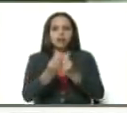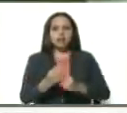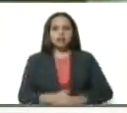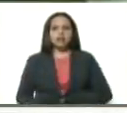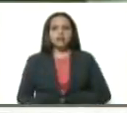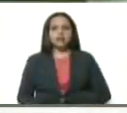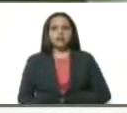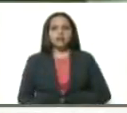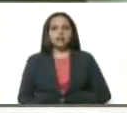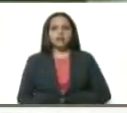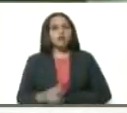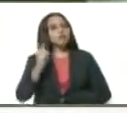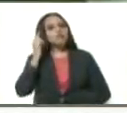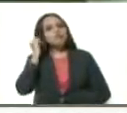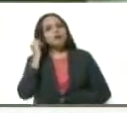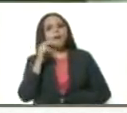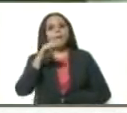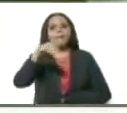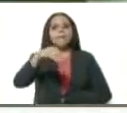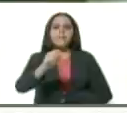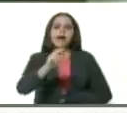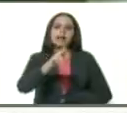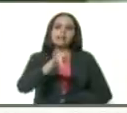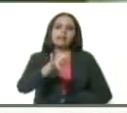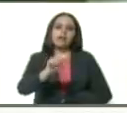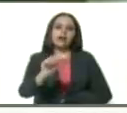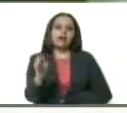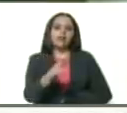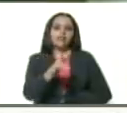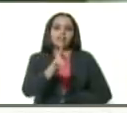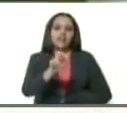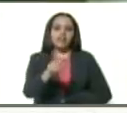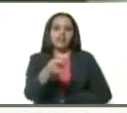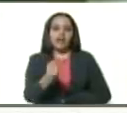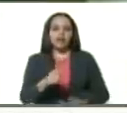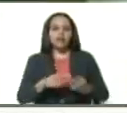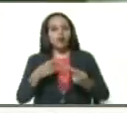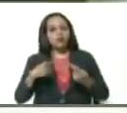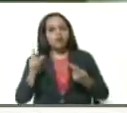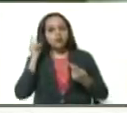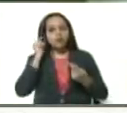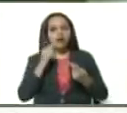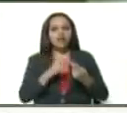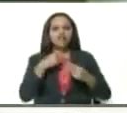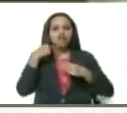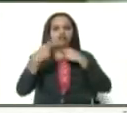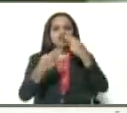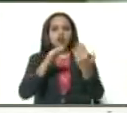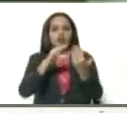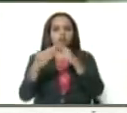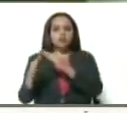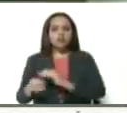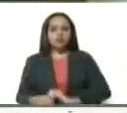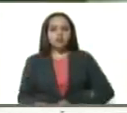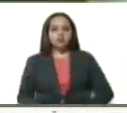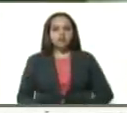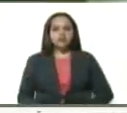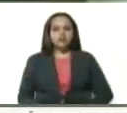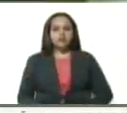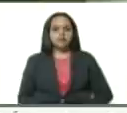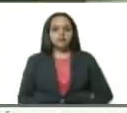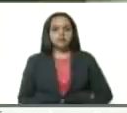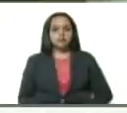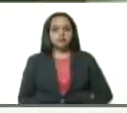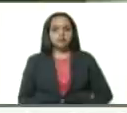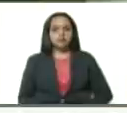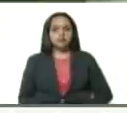Gabriela Vega, constituyente, Marta Berroterán, vocera de la comunidad de Guaycamacuto,